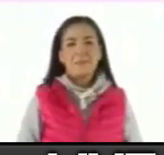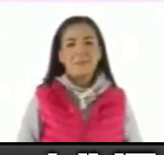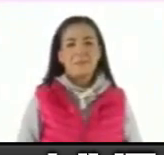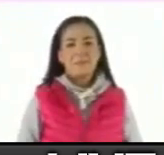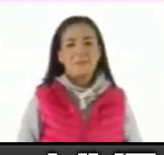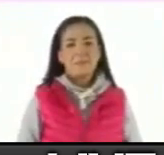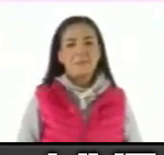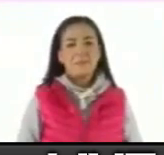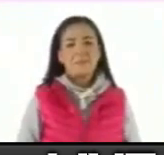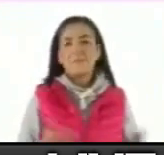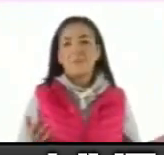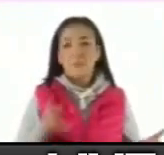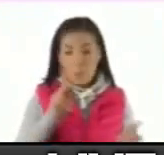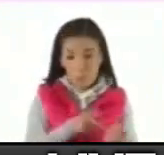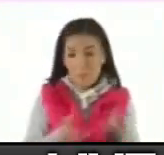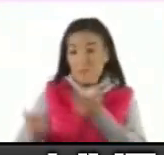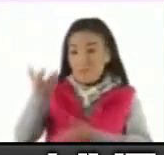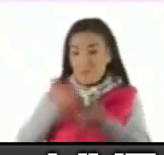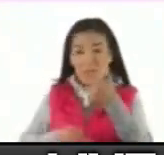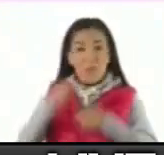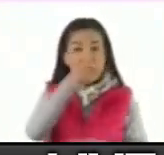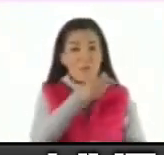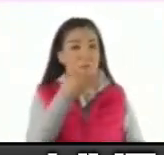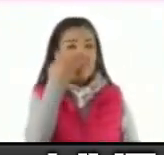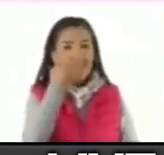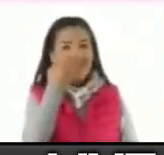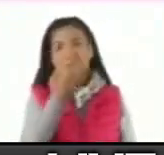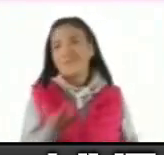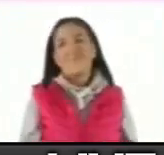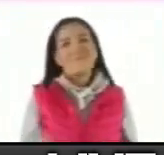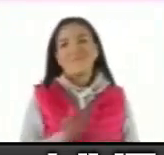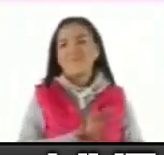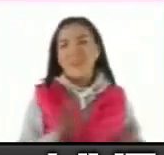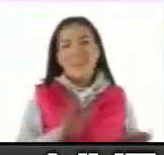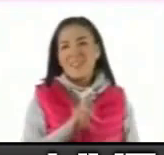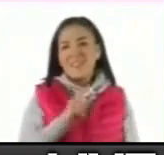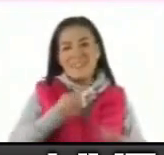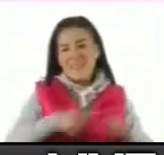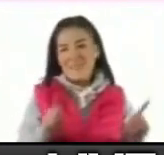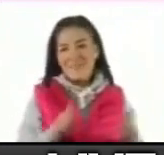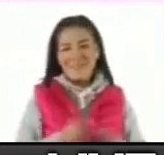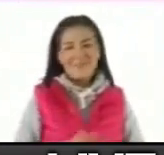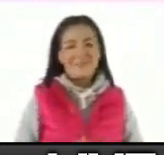Pues ya no podemos regresar a lo que era inicialmente.